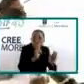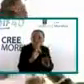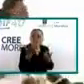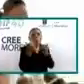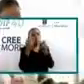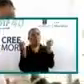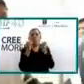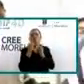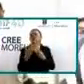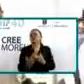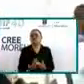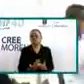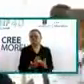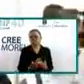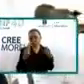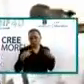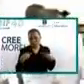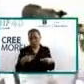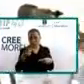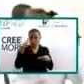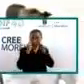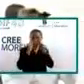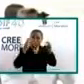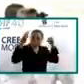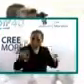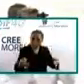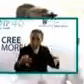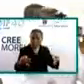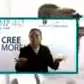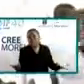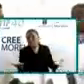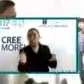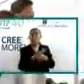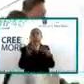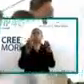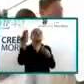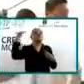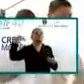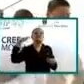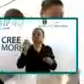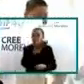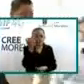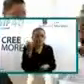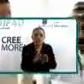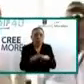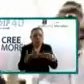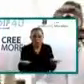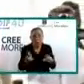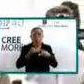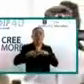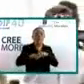para atender debidamente las rehabilitaciones, no sabían hacerlas bien, y empezamos un proceso de calidad en